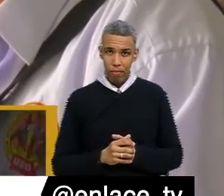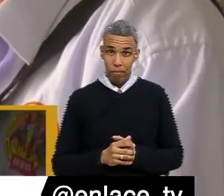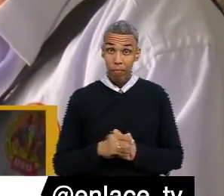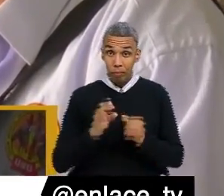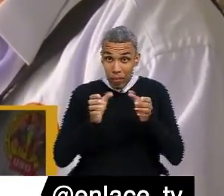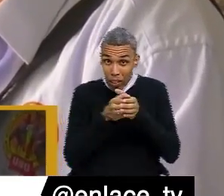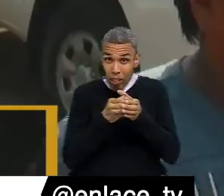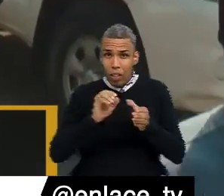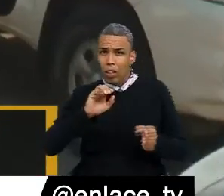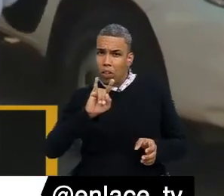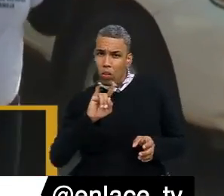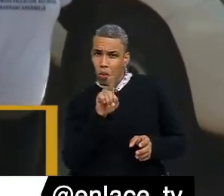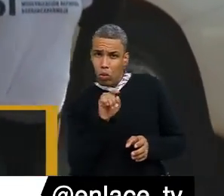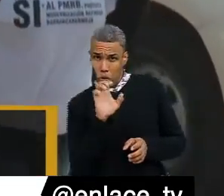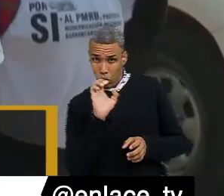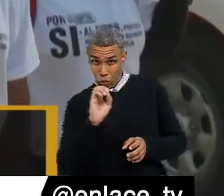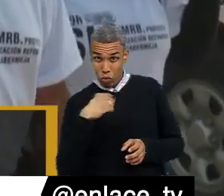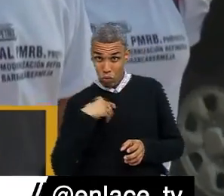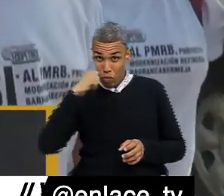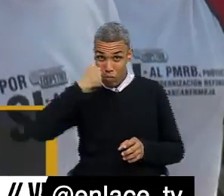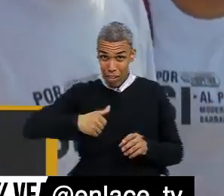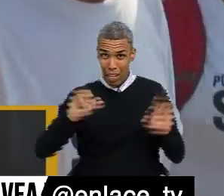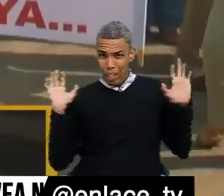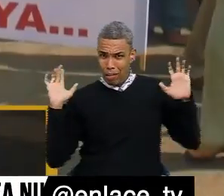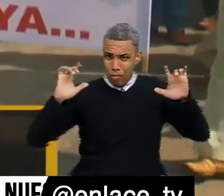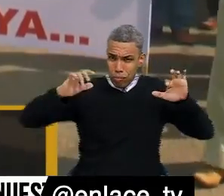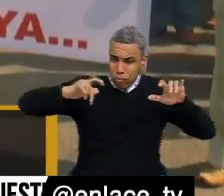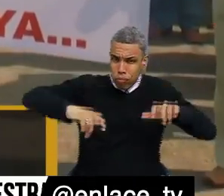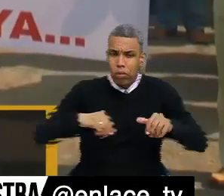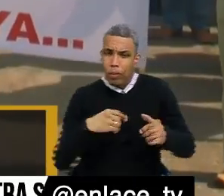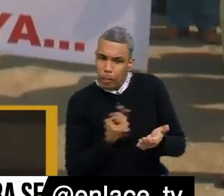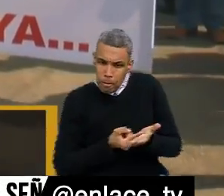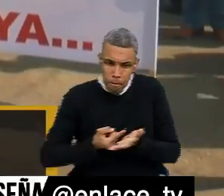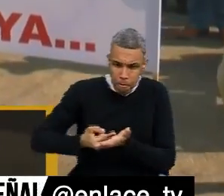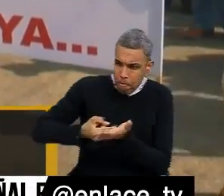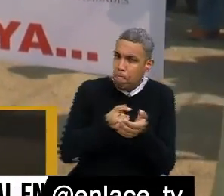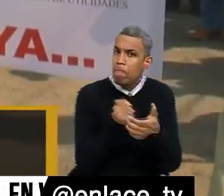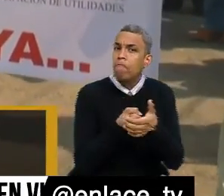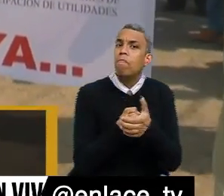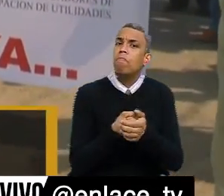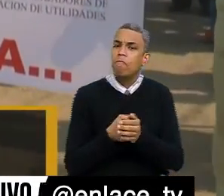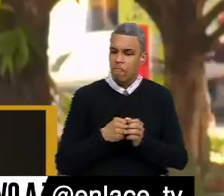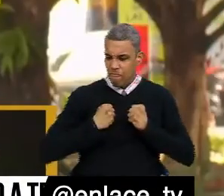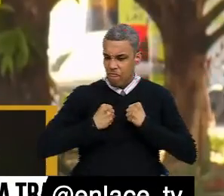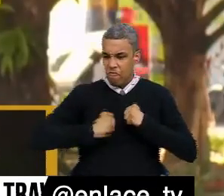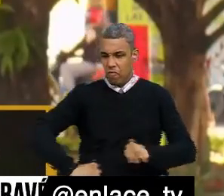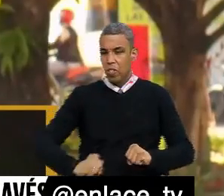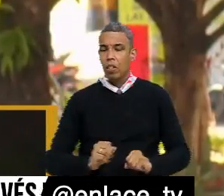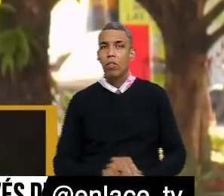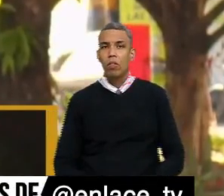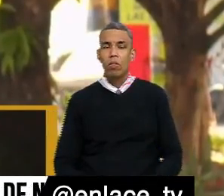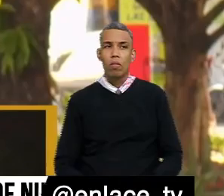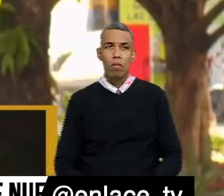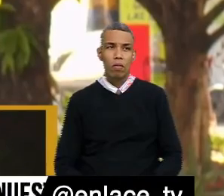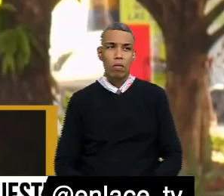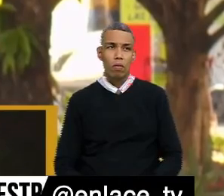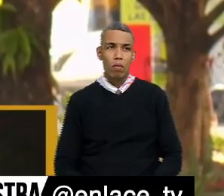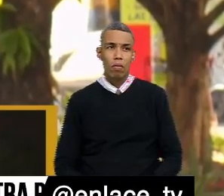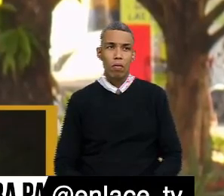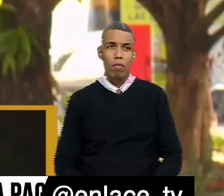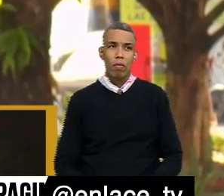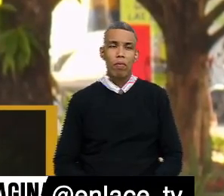USO organizan para mañana una nueva asamblea para seguir luchando, según ellos, por sus derechos. En el PMRB, que es el plan maestro de modernización